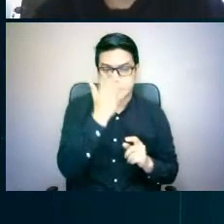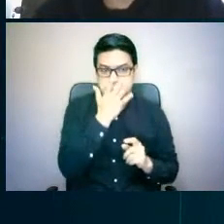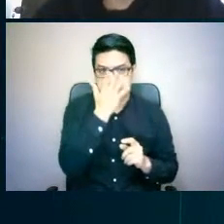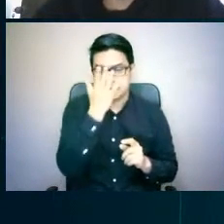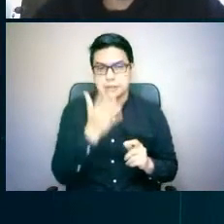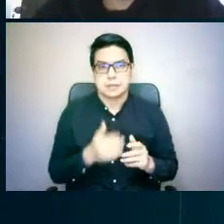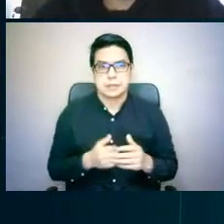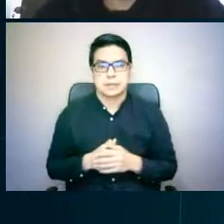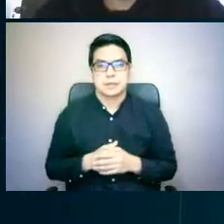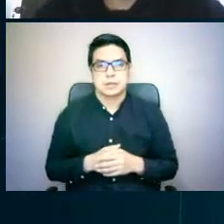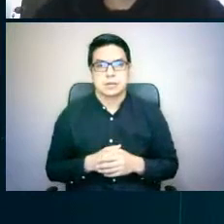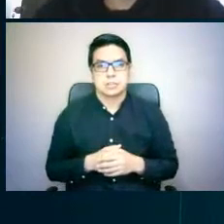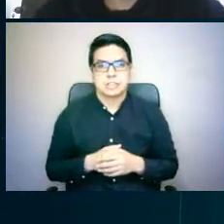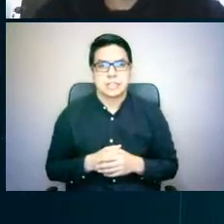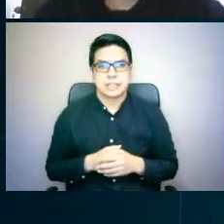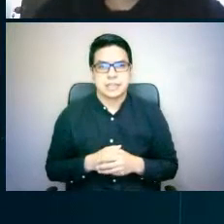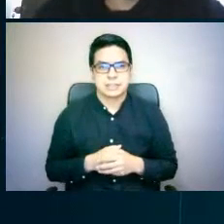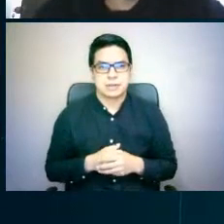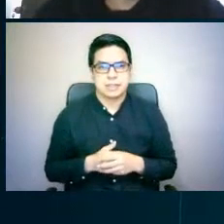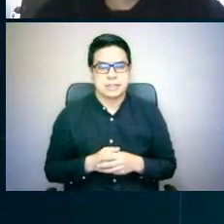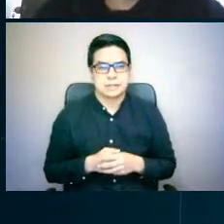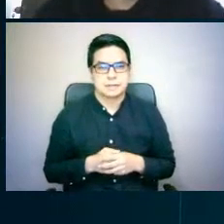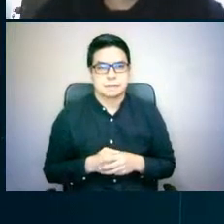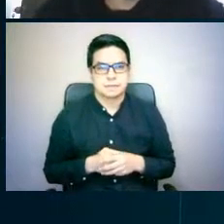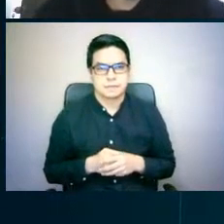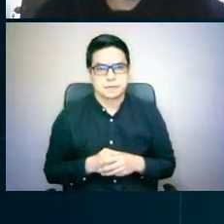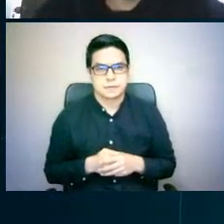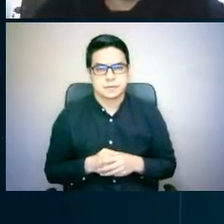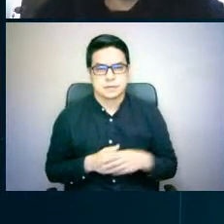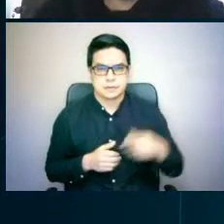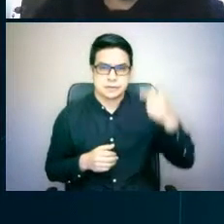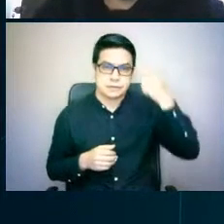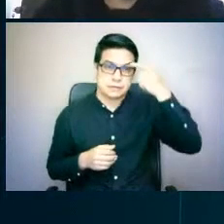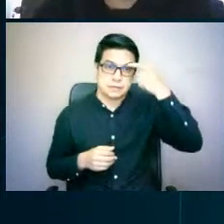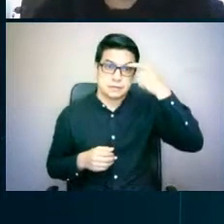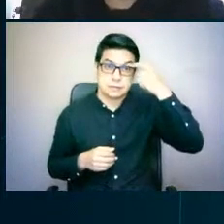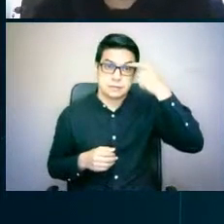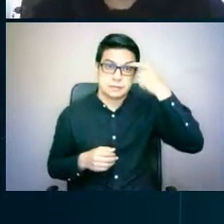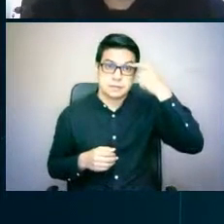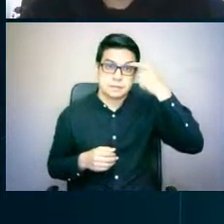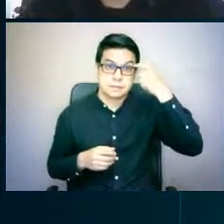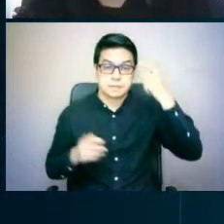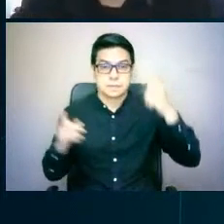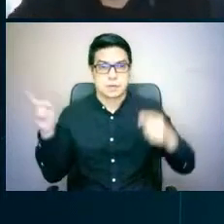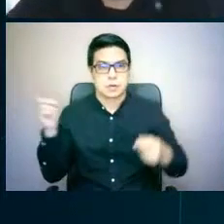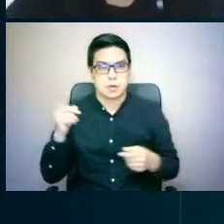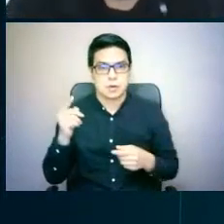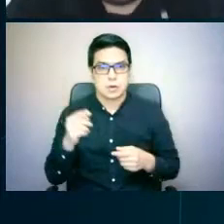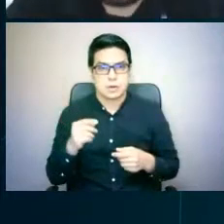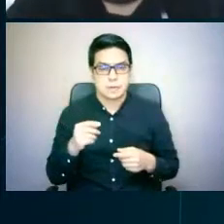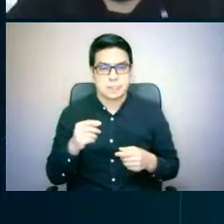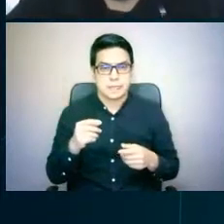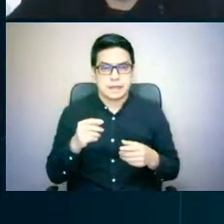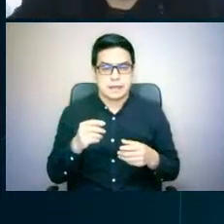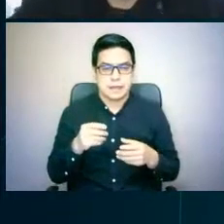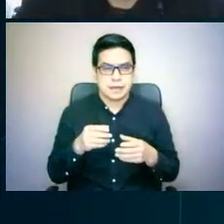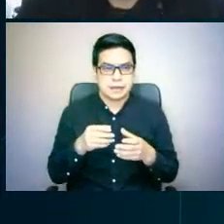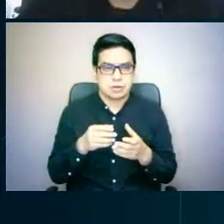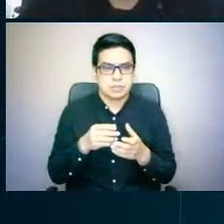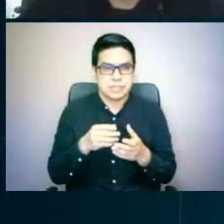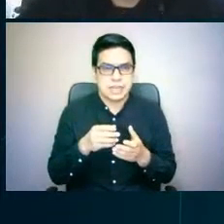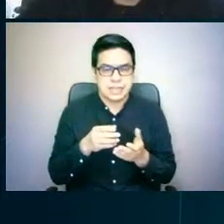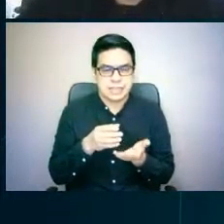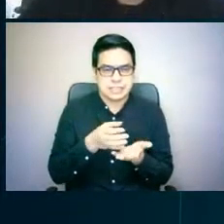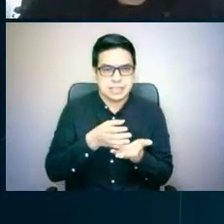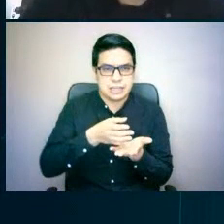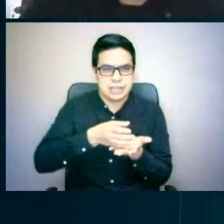Clean Air son el principal desarrollo que tiene es las botellas de